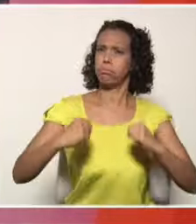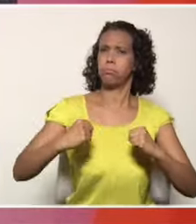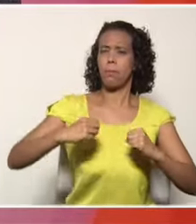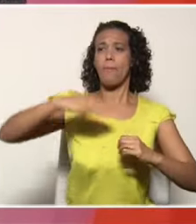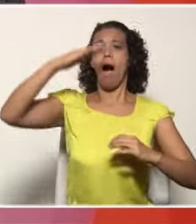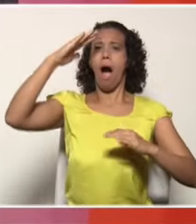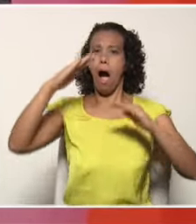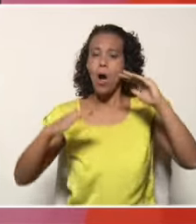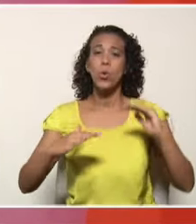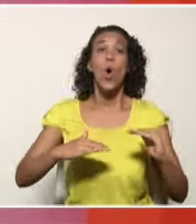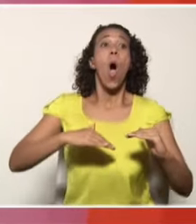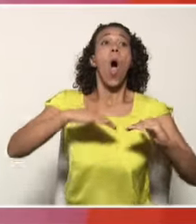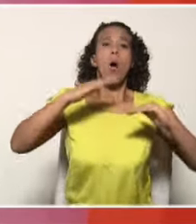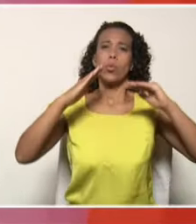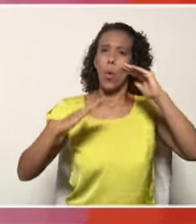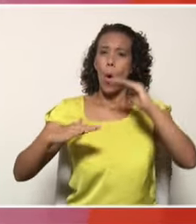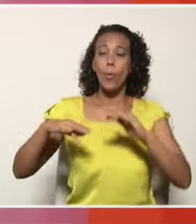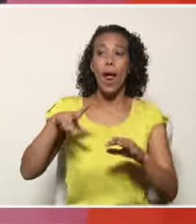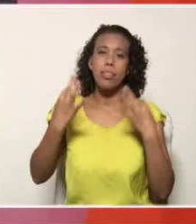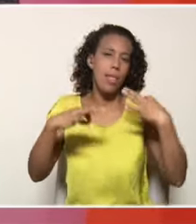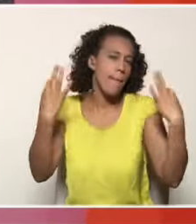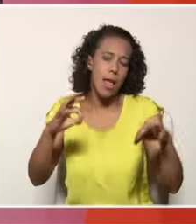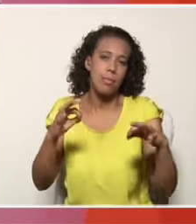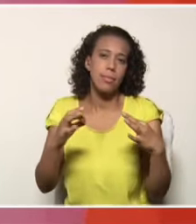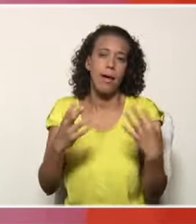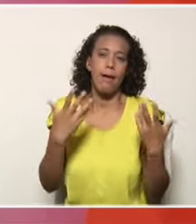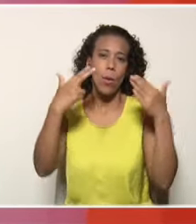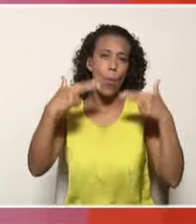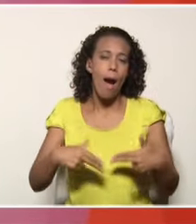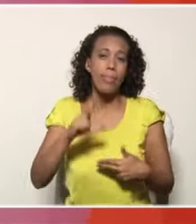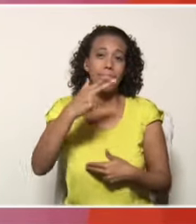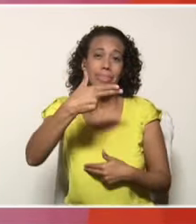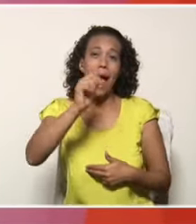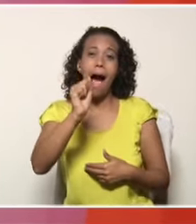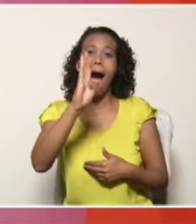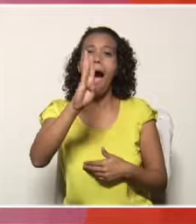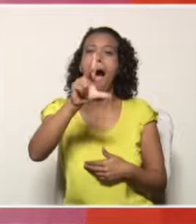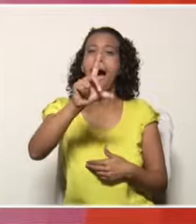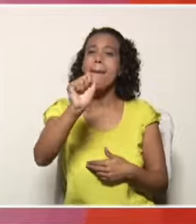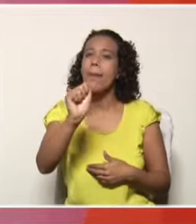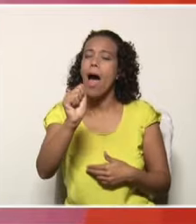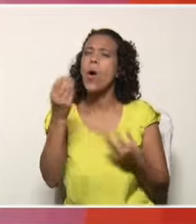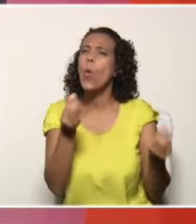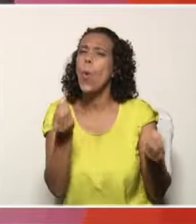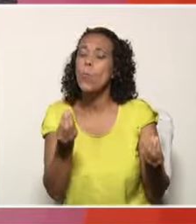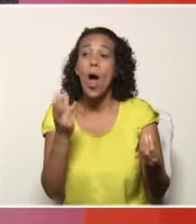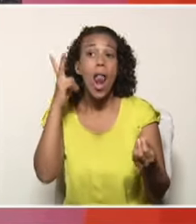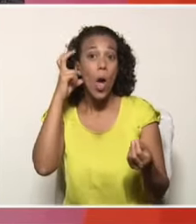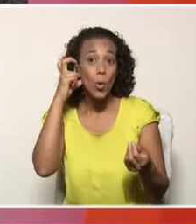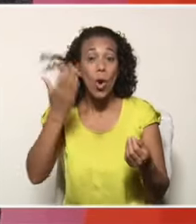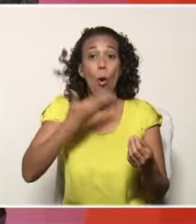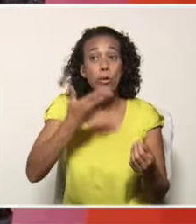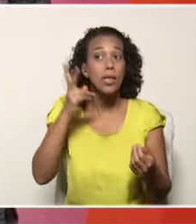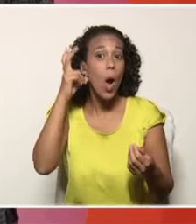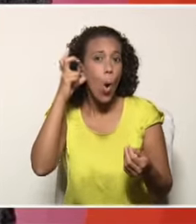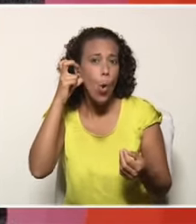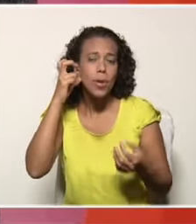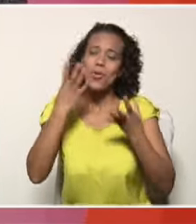altos y bajos en el habla, ¿ok? Y esos altos y bajos son los que nos van a procurar que el oído le